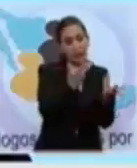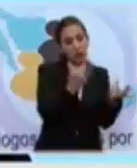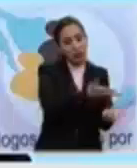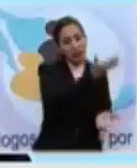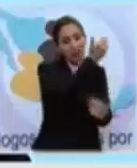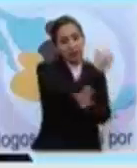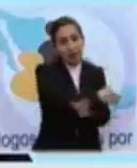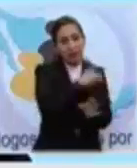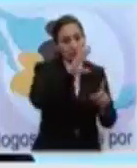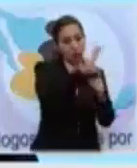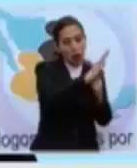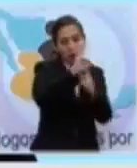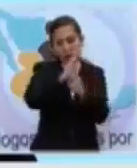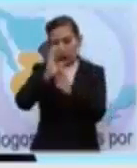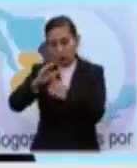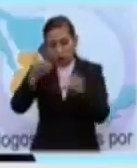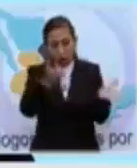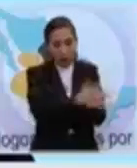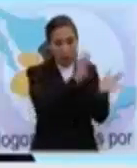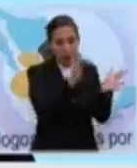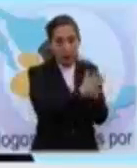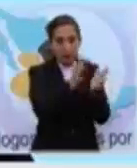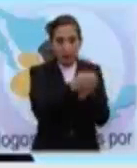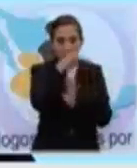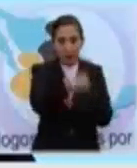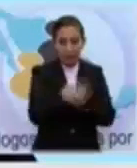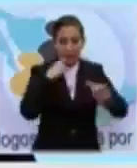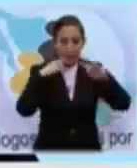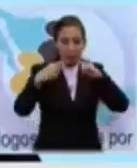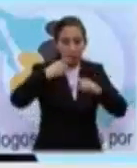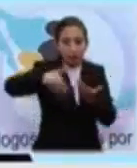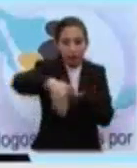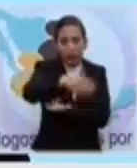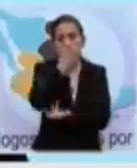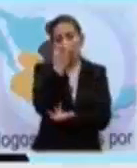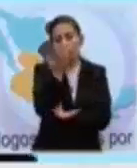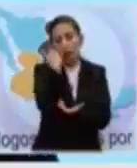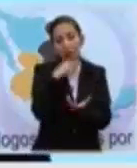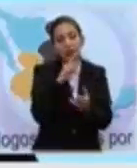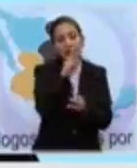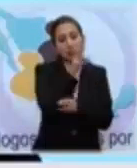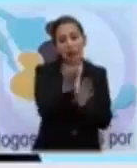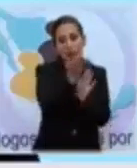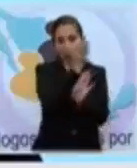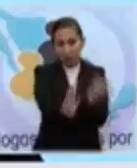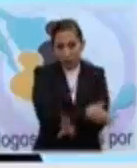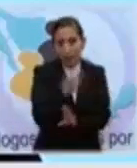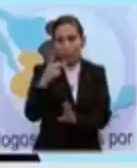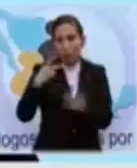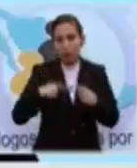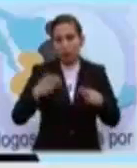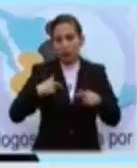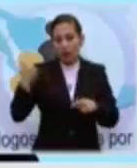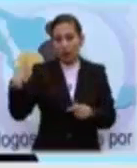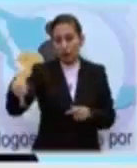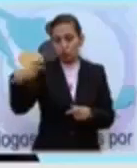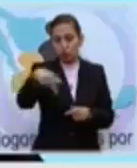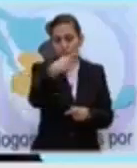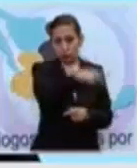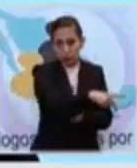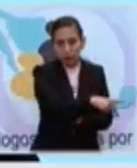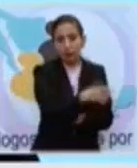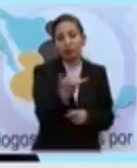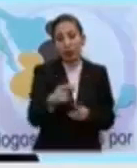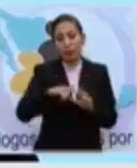desde las distintas comisiones que participan en este diálogo, por lo que han sido consensadas previamente con los integrantes de cada una de